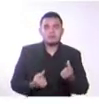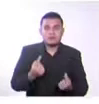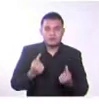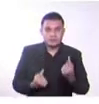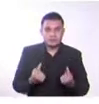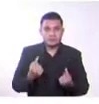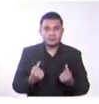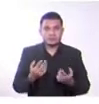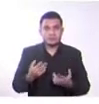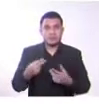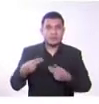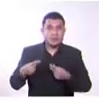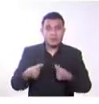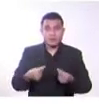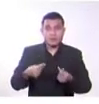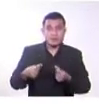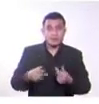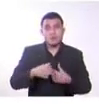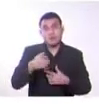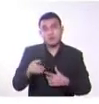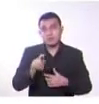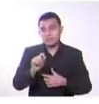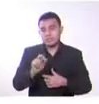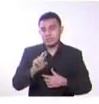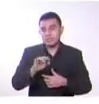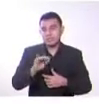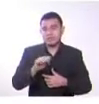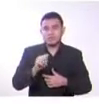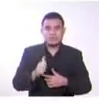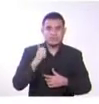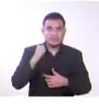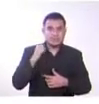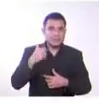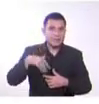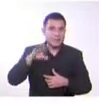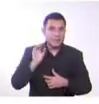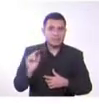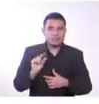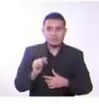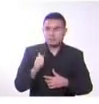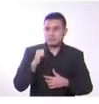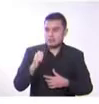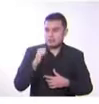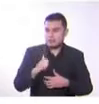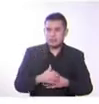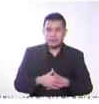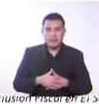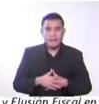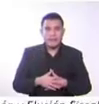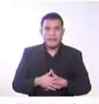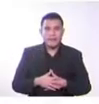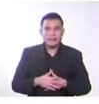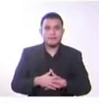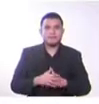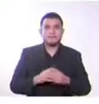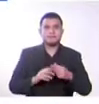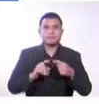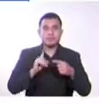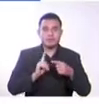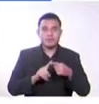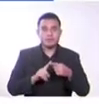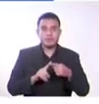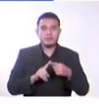los impuestos o los tributos que se evaden más, o cuáles son los que nos permiten evadir. Y el primero de ellos